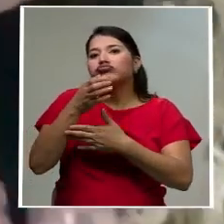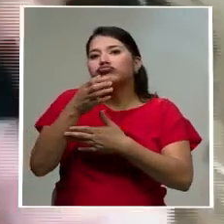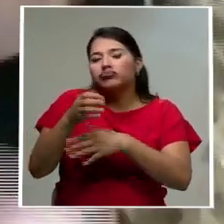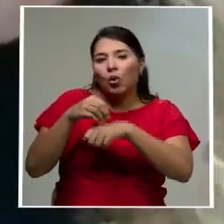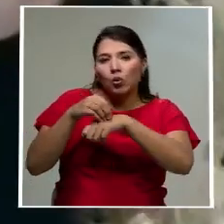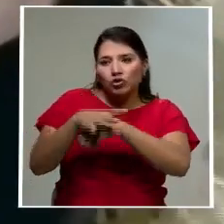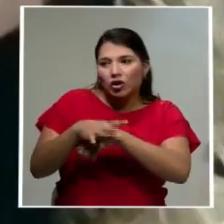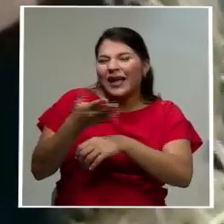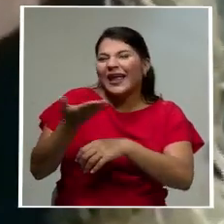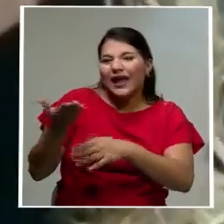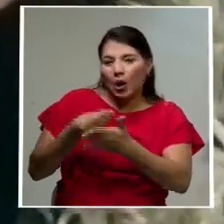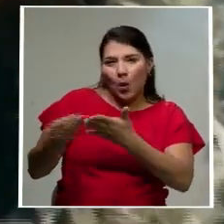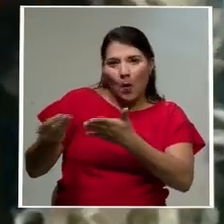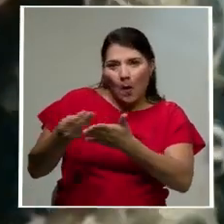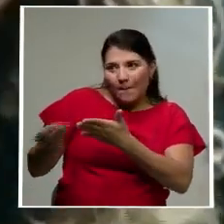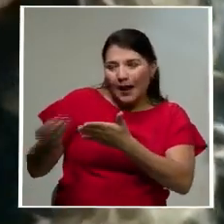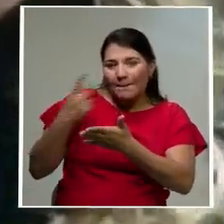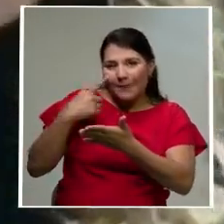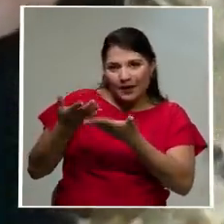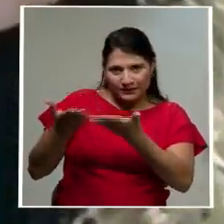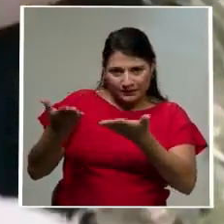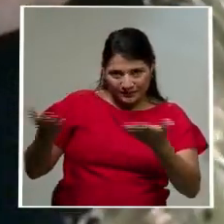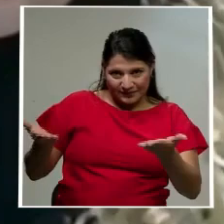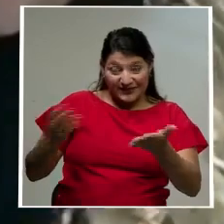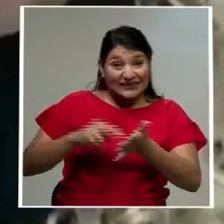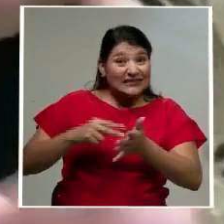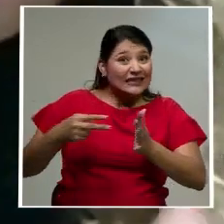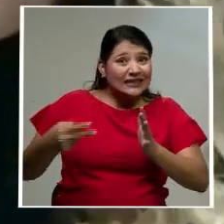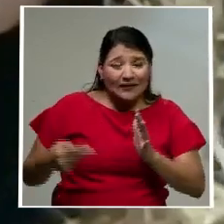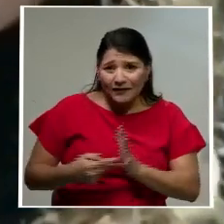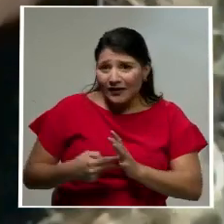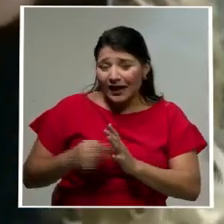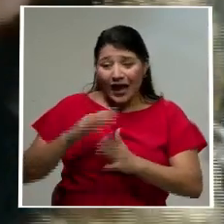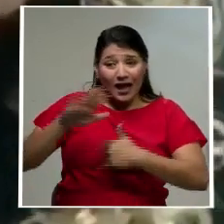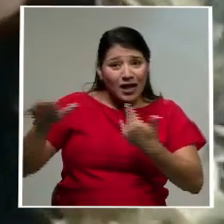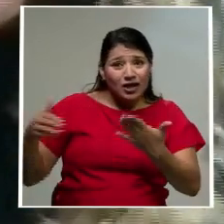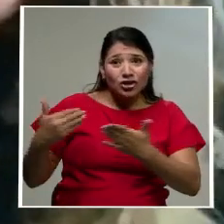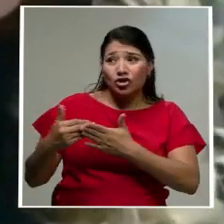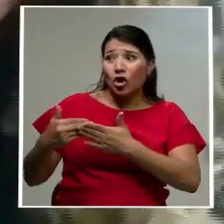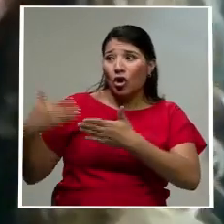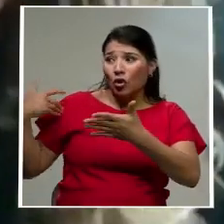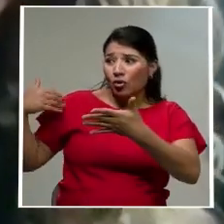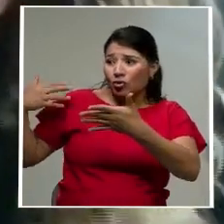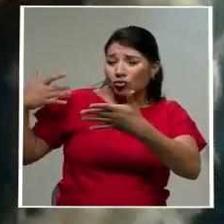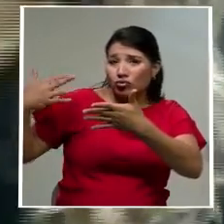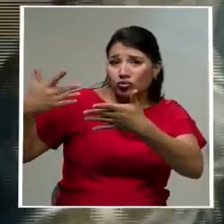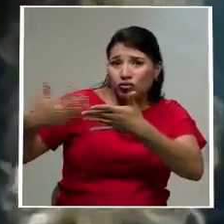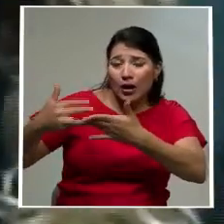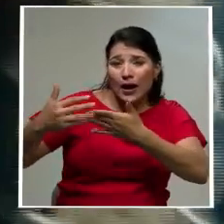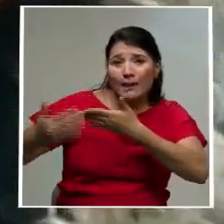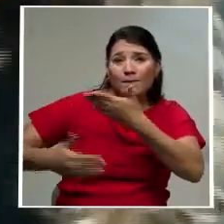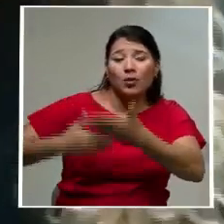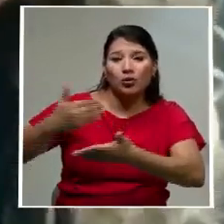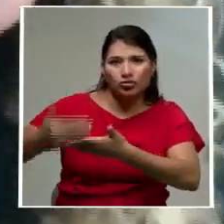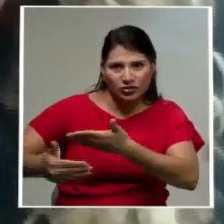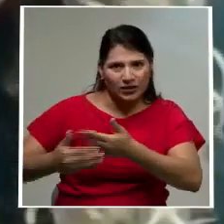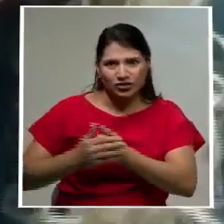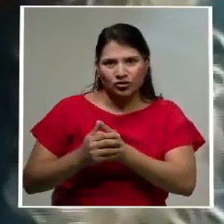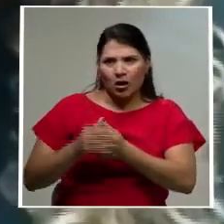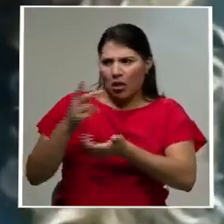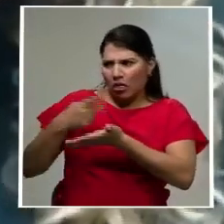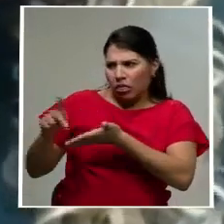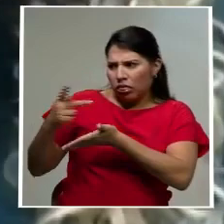sea, había gente ganando dinero para todo el programa que tenía que prever y corregir cosas que no se previeron ni